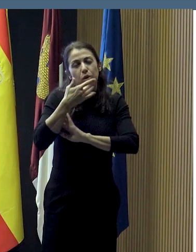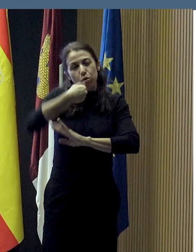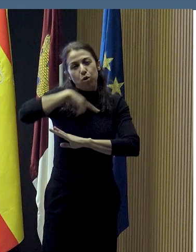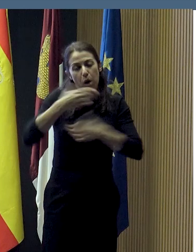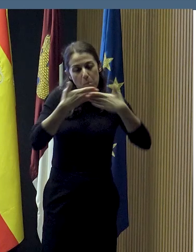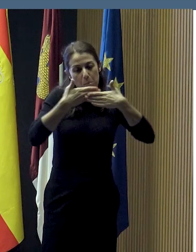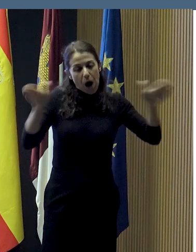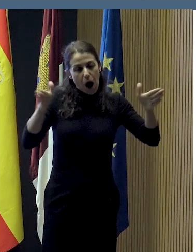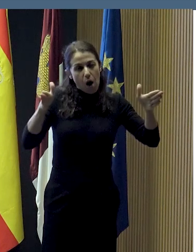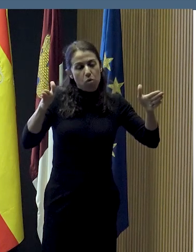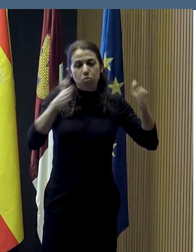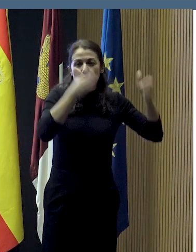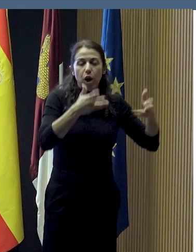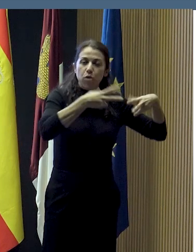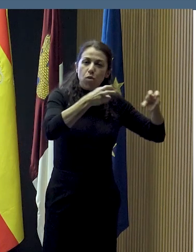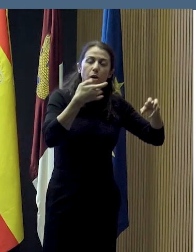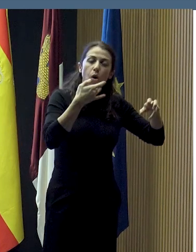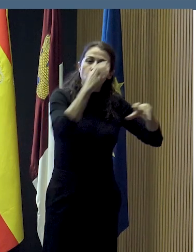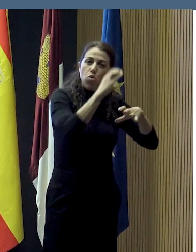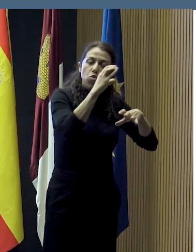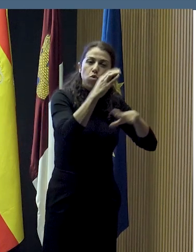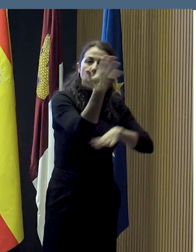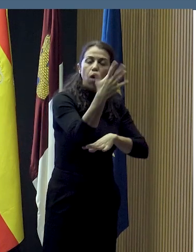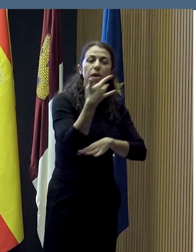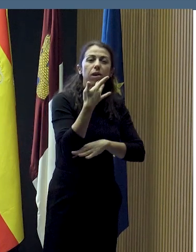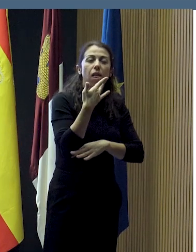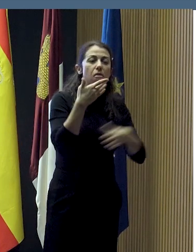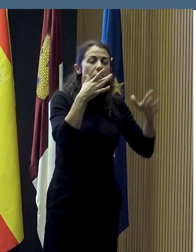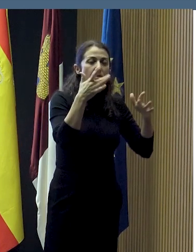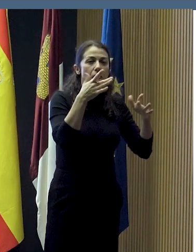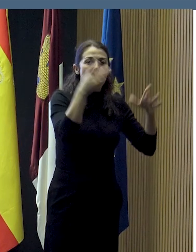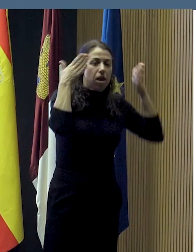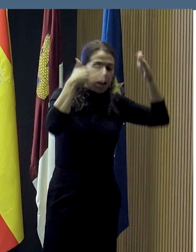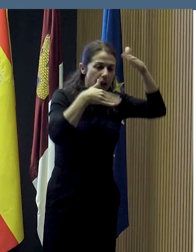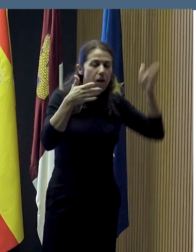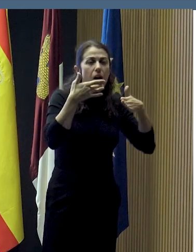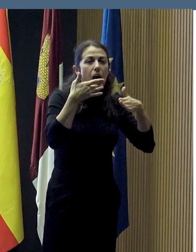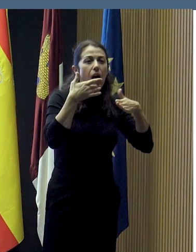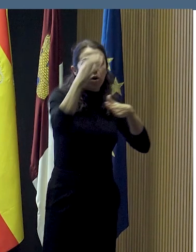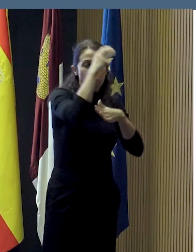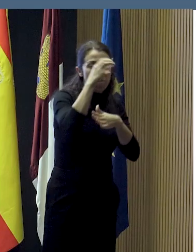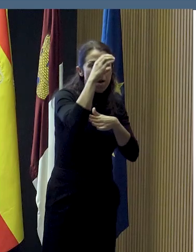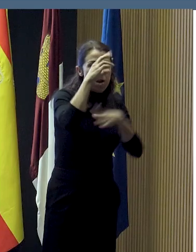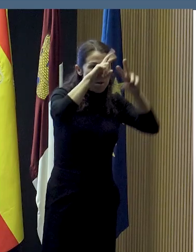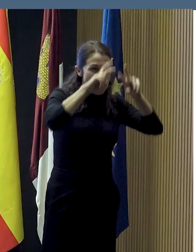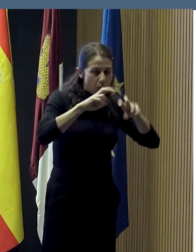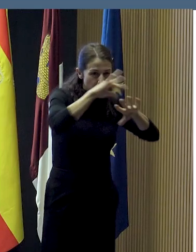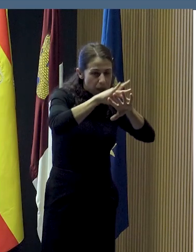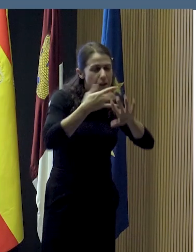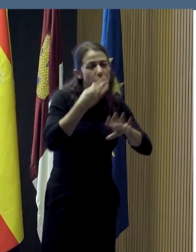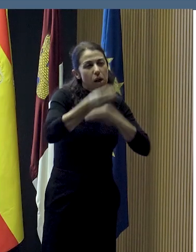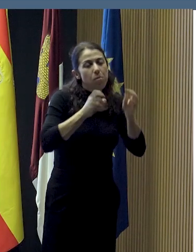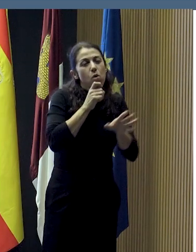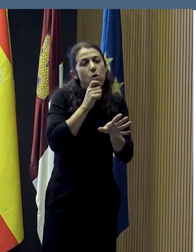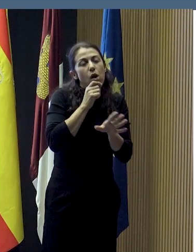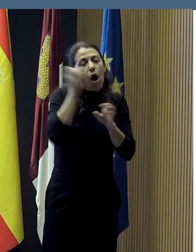Estrenamos hoy un nuevo bloque temático dentro del curso de LUEX, dedicado a la investigación y al conocimiento médico, y lo hacemos con